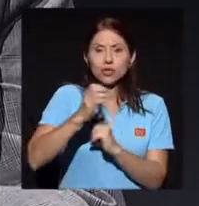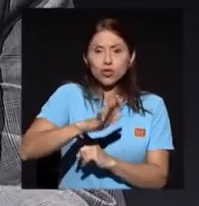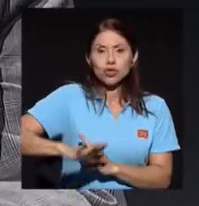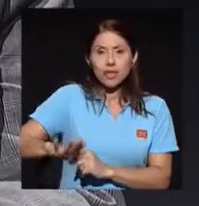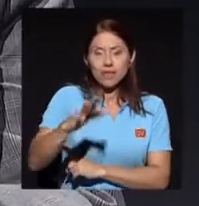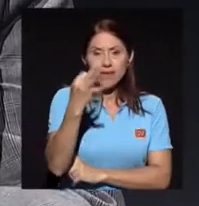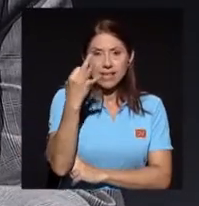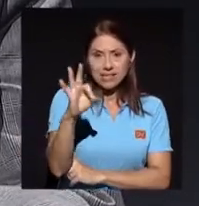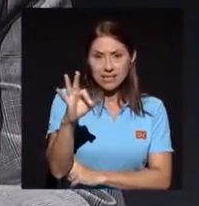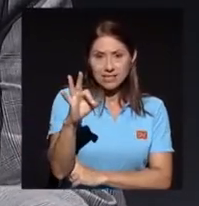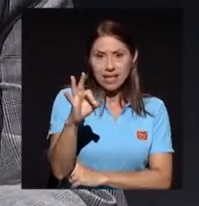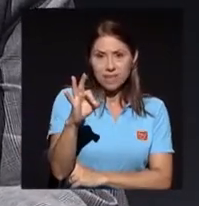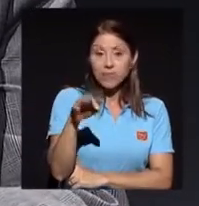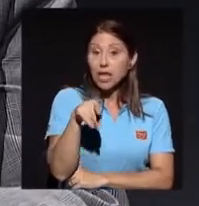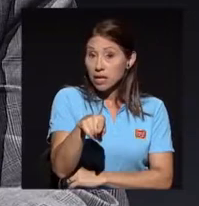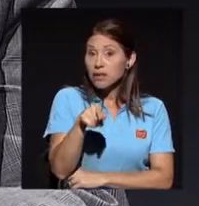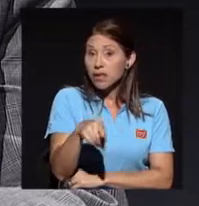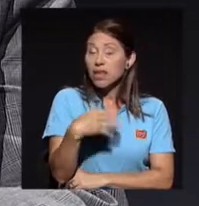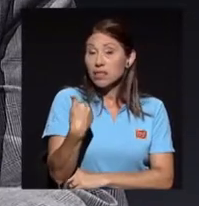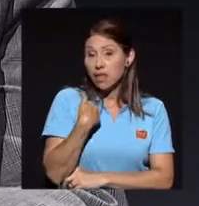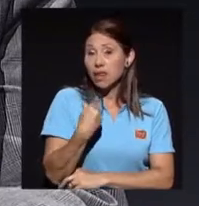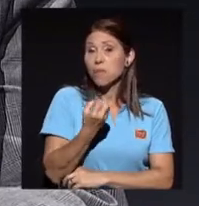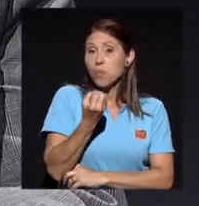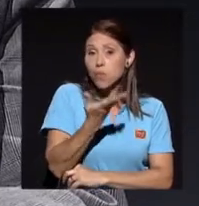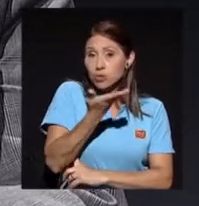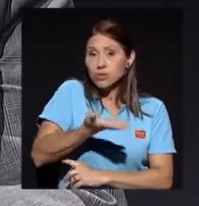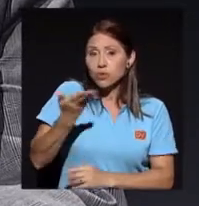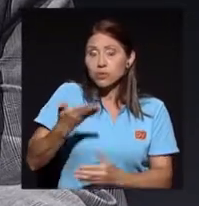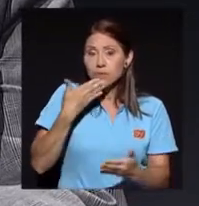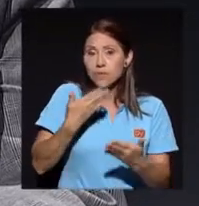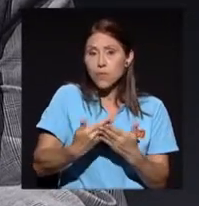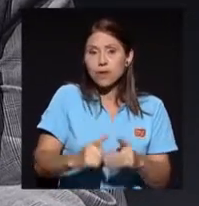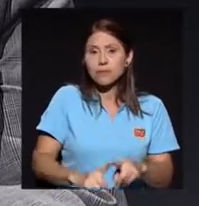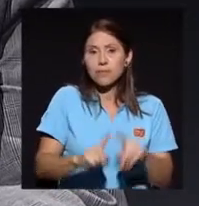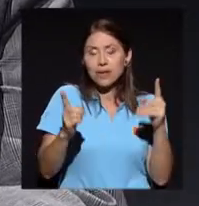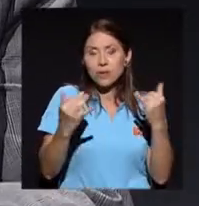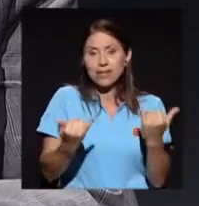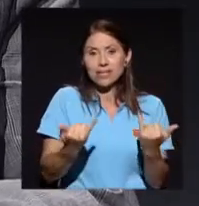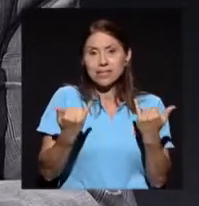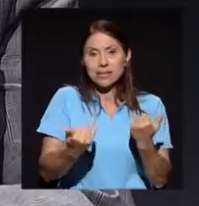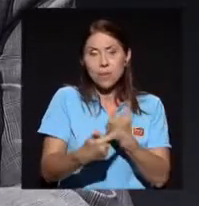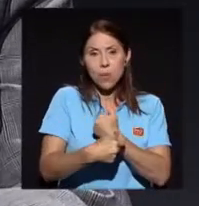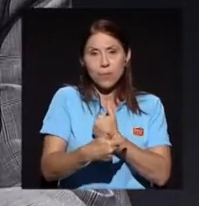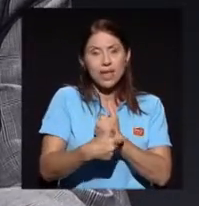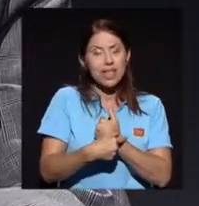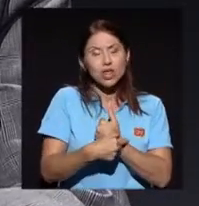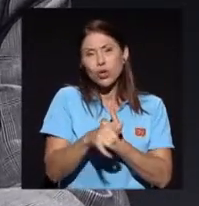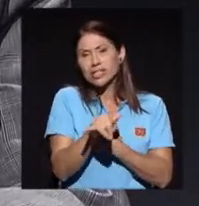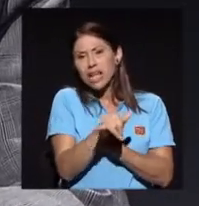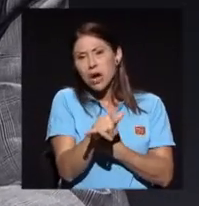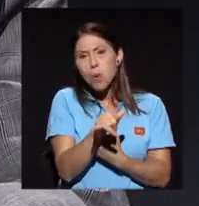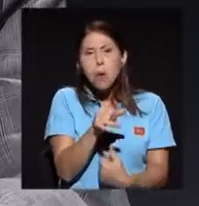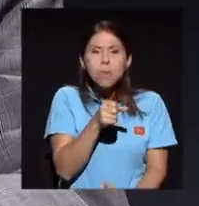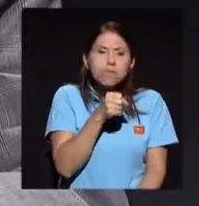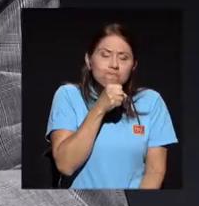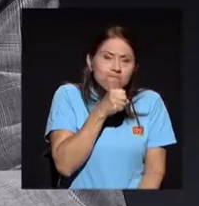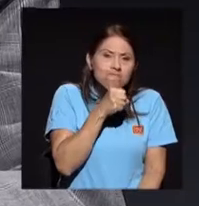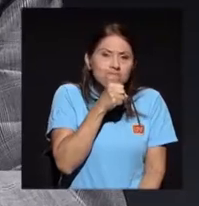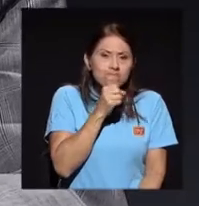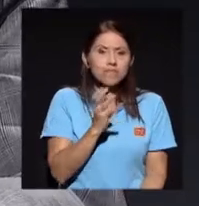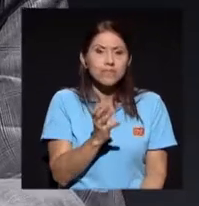enorme cantidad o tiene una enorme cantidad de virtudes pero en este momento está un poco oxidada si se quiere y él ha